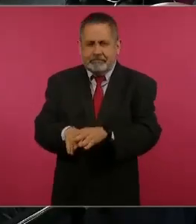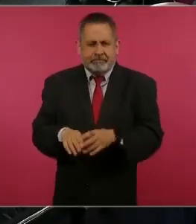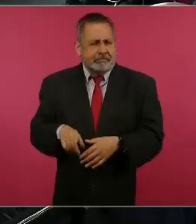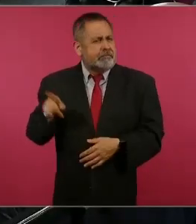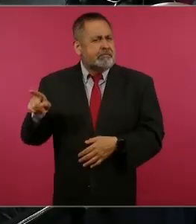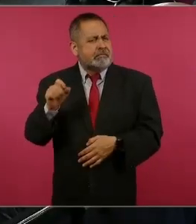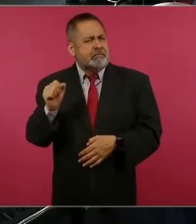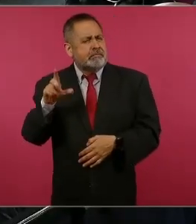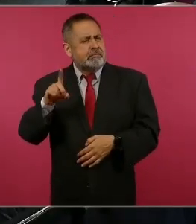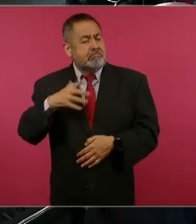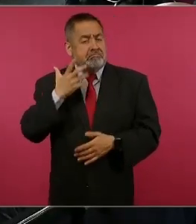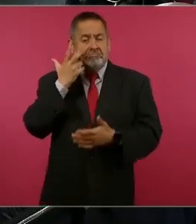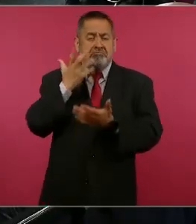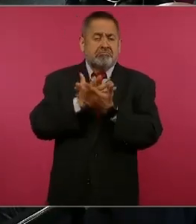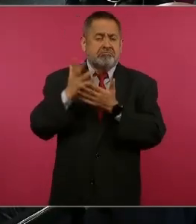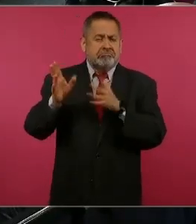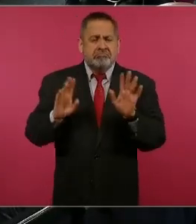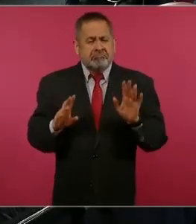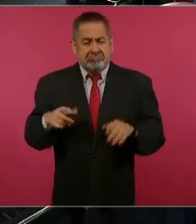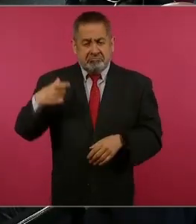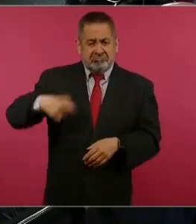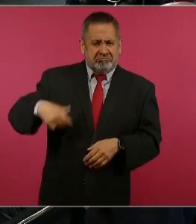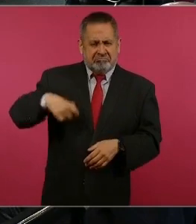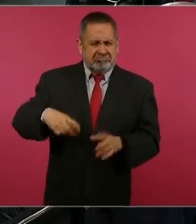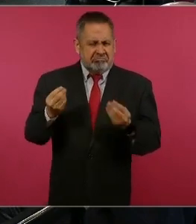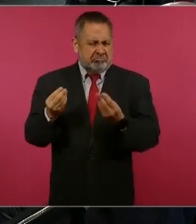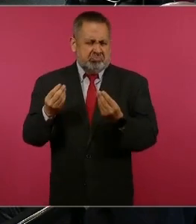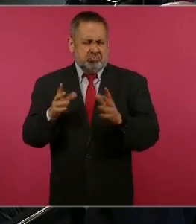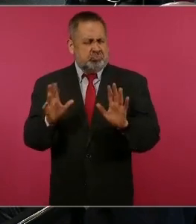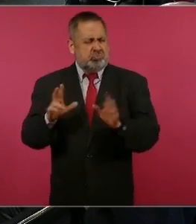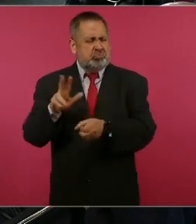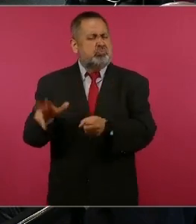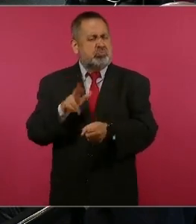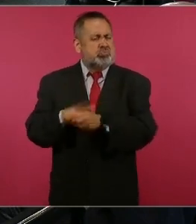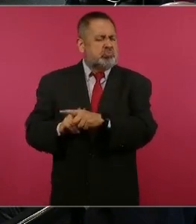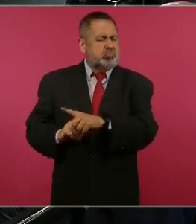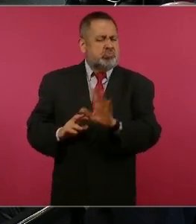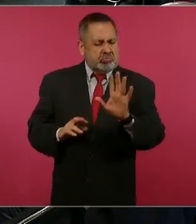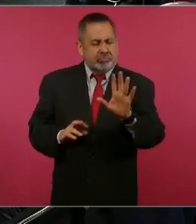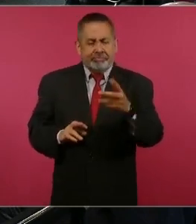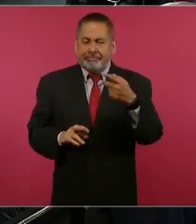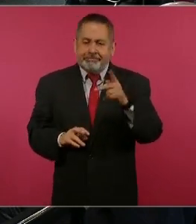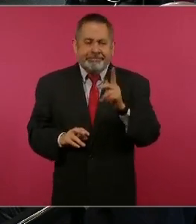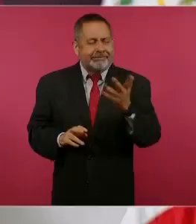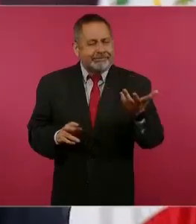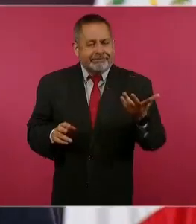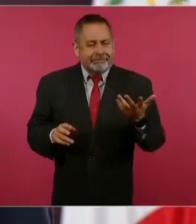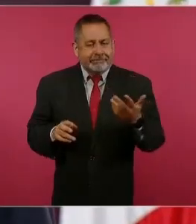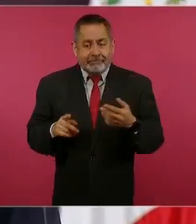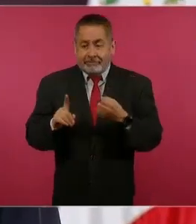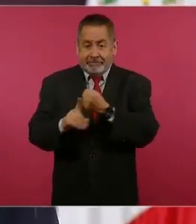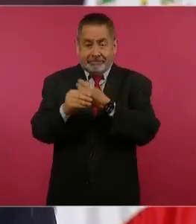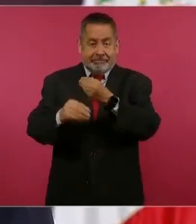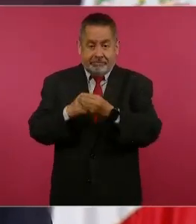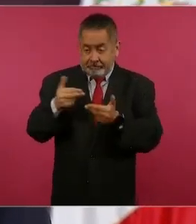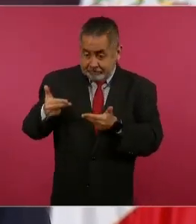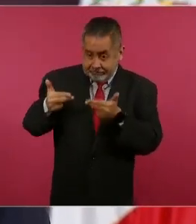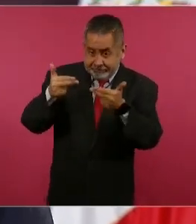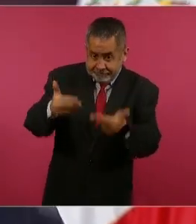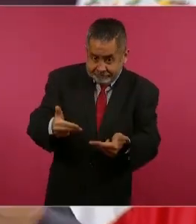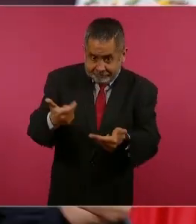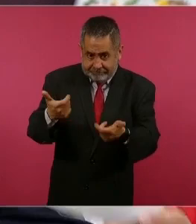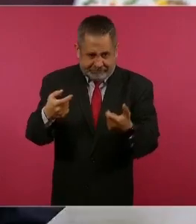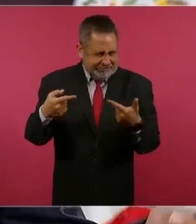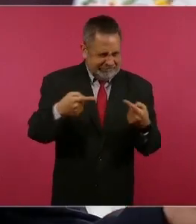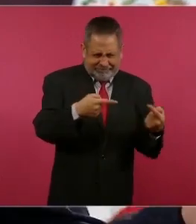ostentoso, o sea, no tenía mucho, pero los pleitos por las herencias,